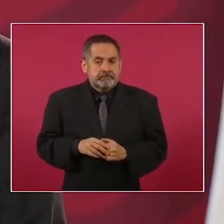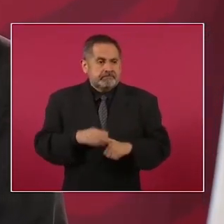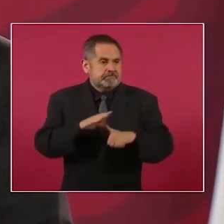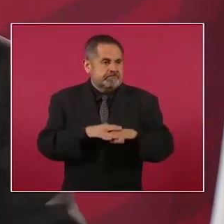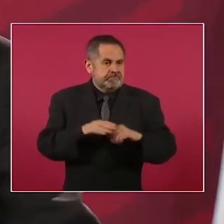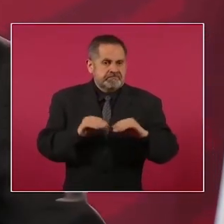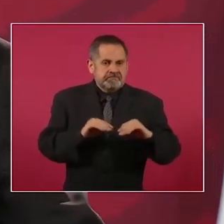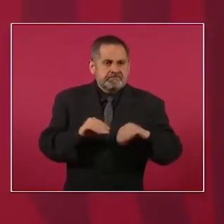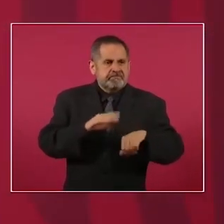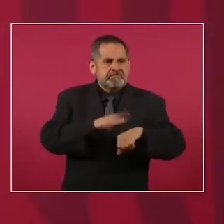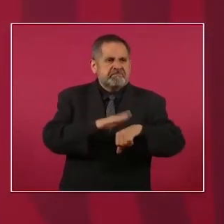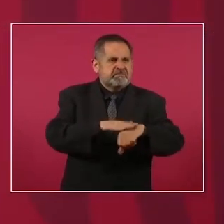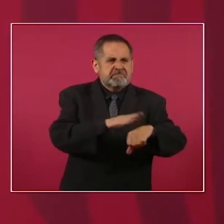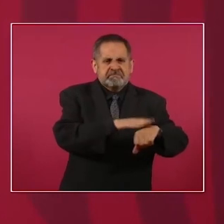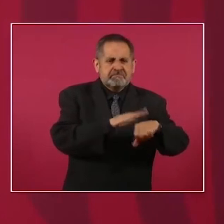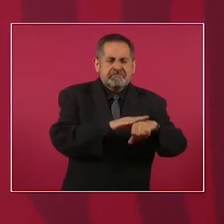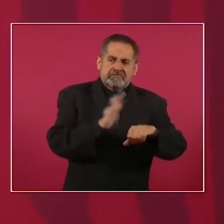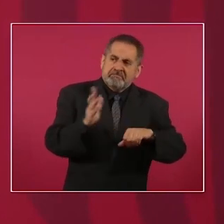movilizarse